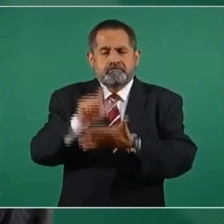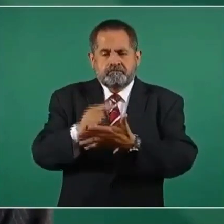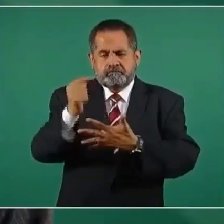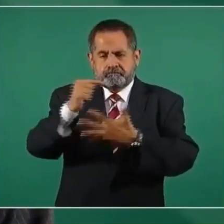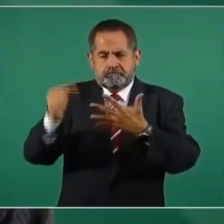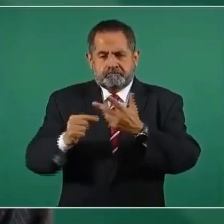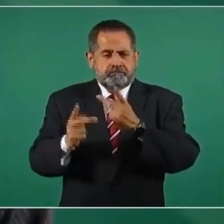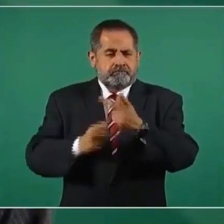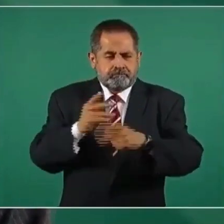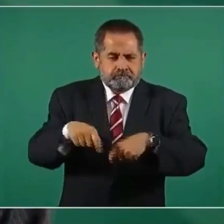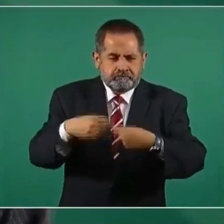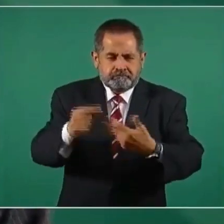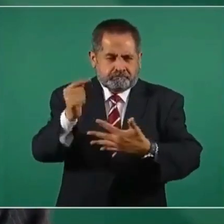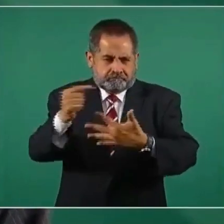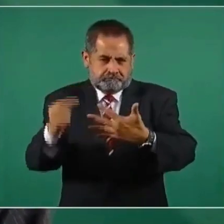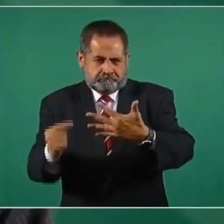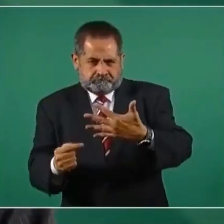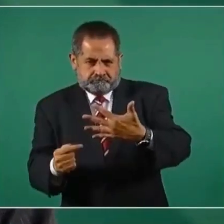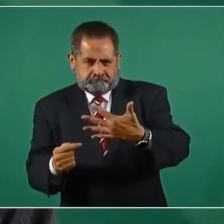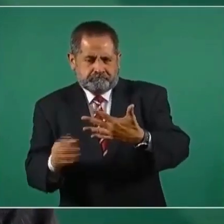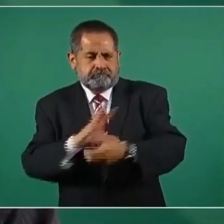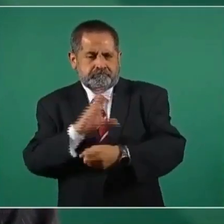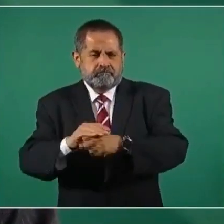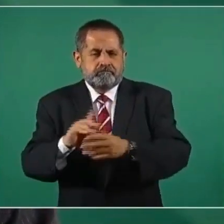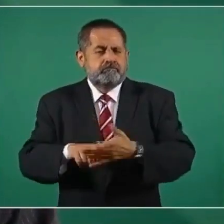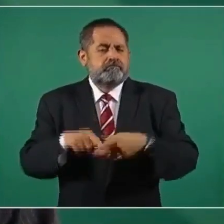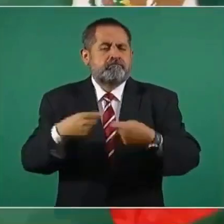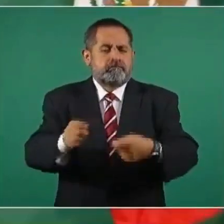y que no sea temporal.